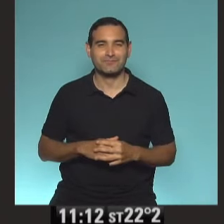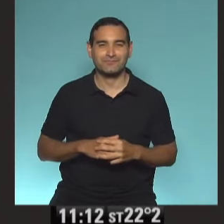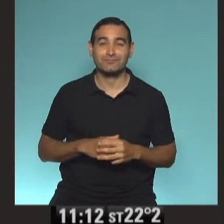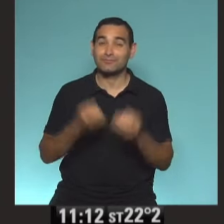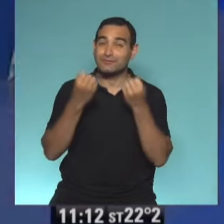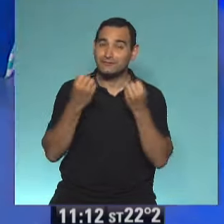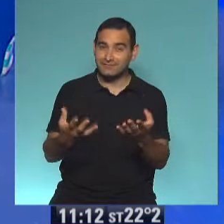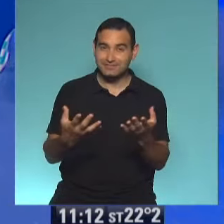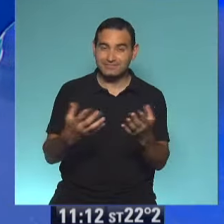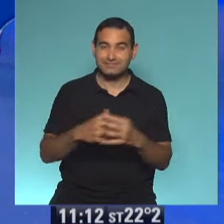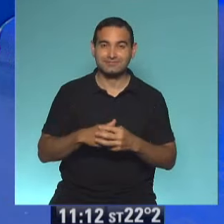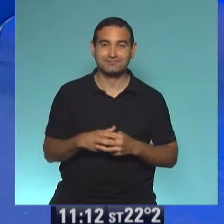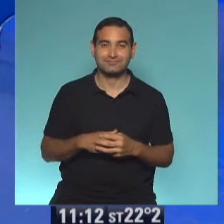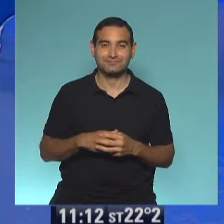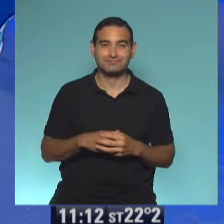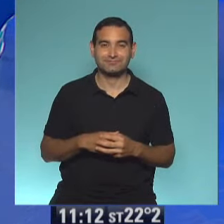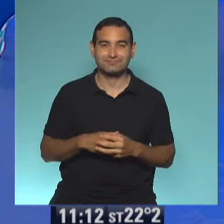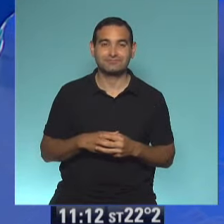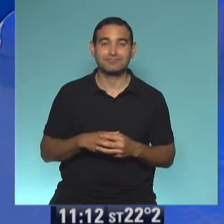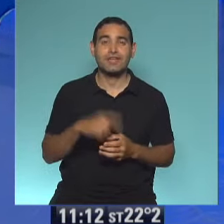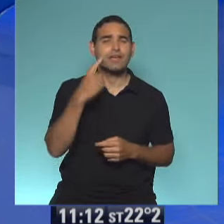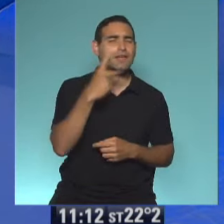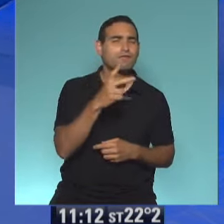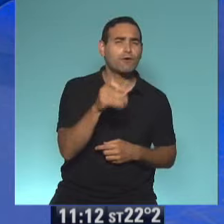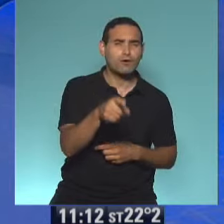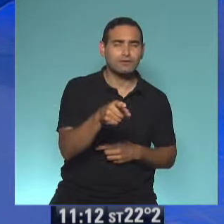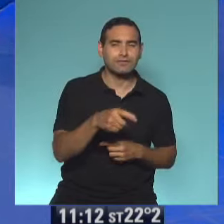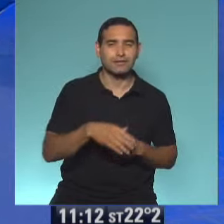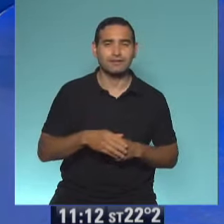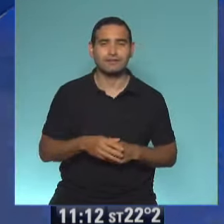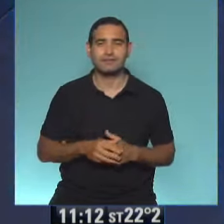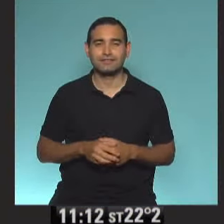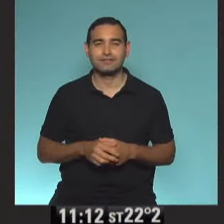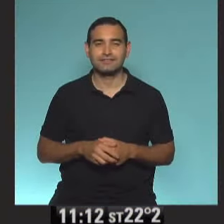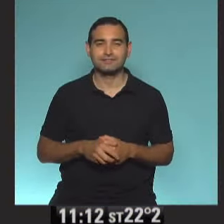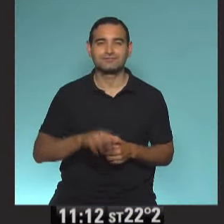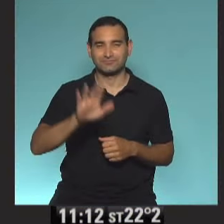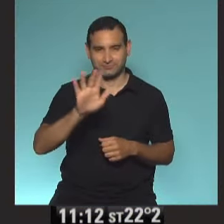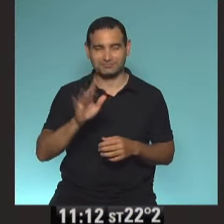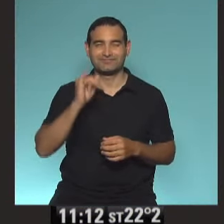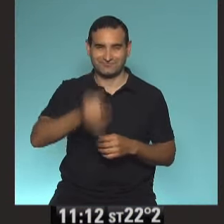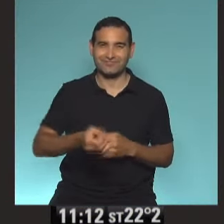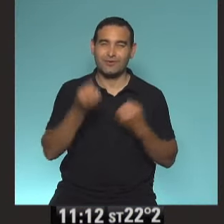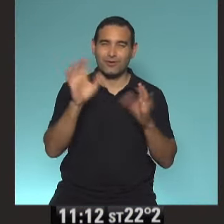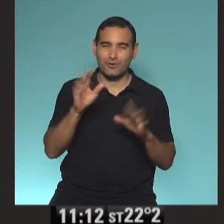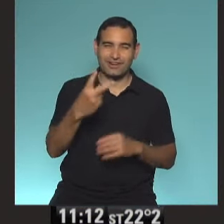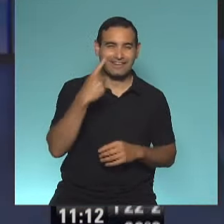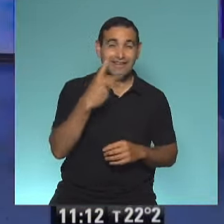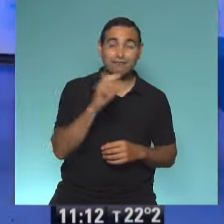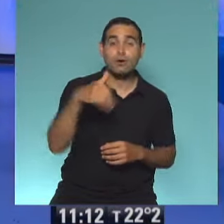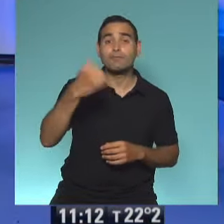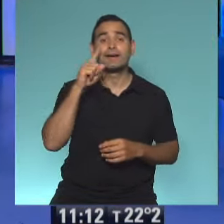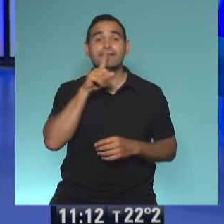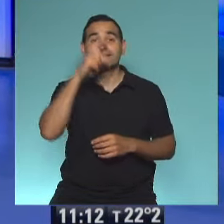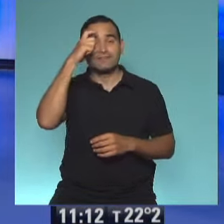¿Cómo están? ¿Está por ahí Ivo? ¿Estás por ahí? Ahora saludando a Ivo, perfecto. Hola, Ivo. Maite, ¿estás por